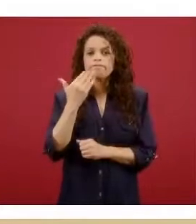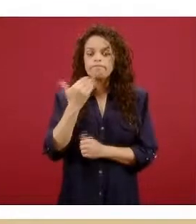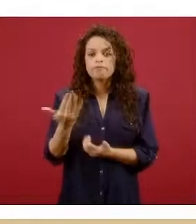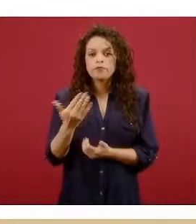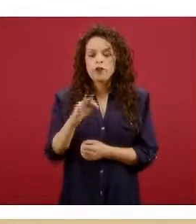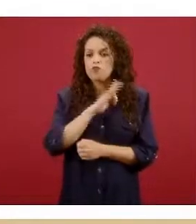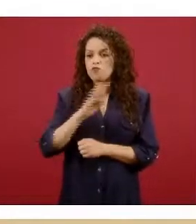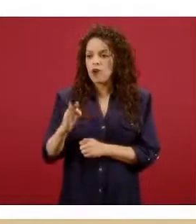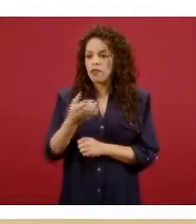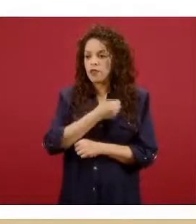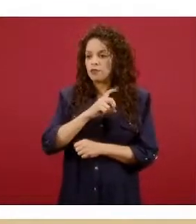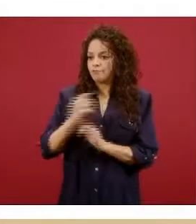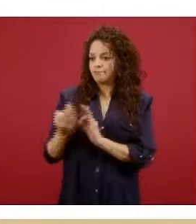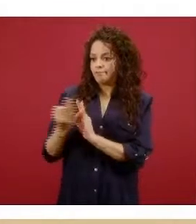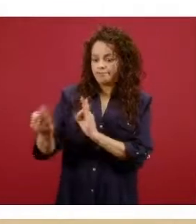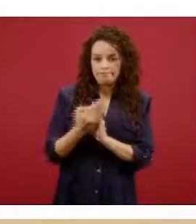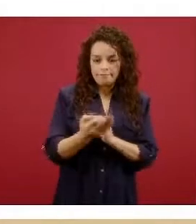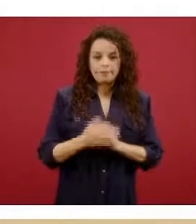lugares públicos,